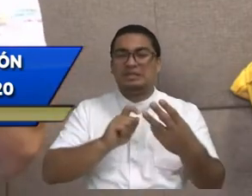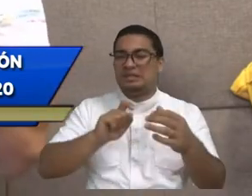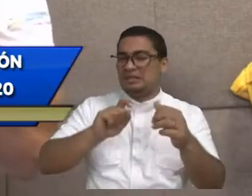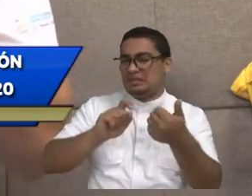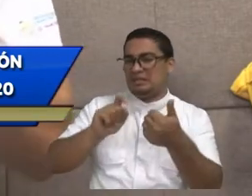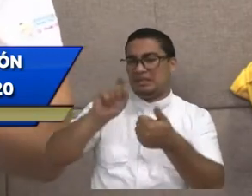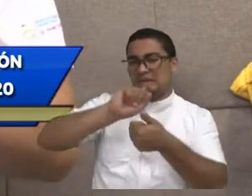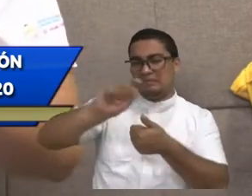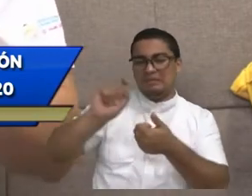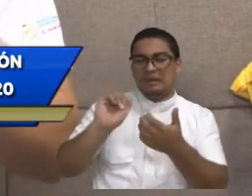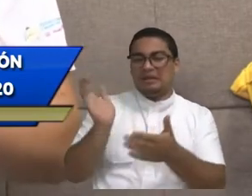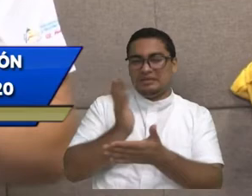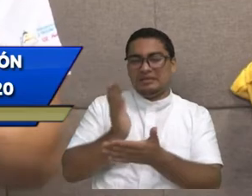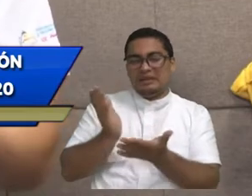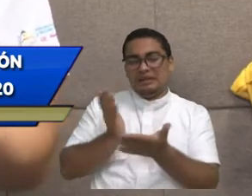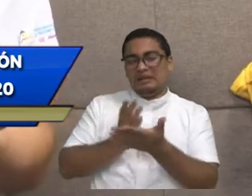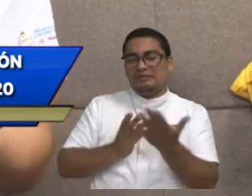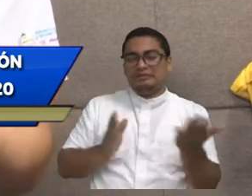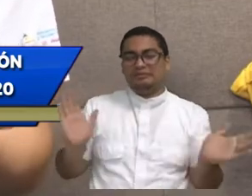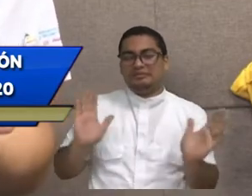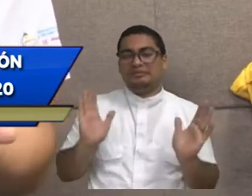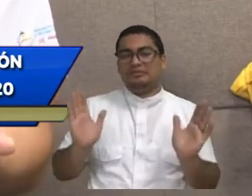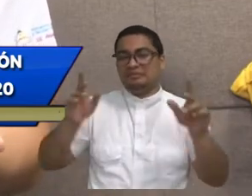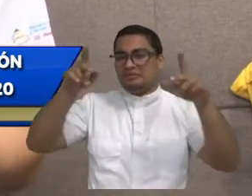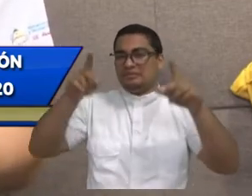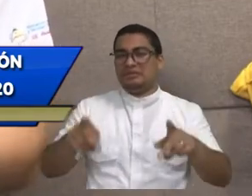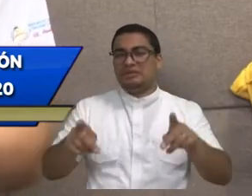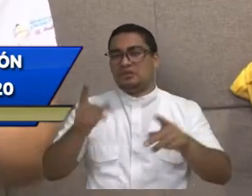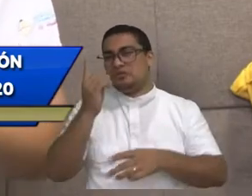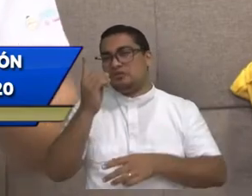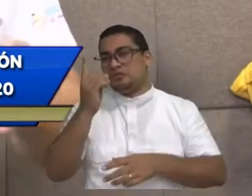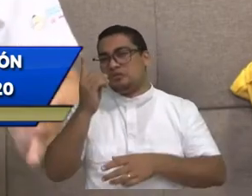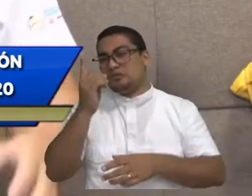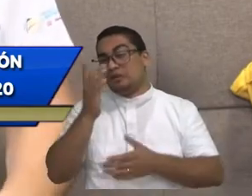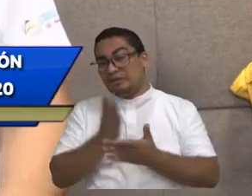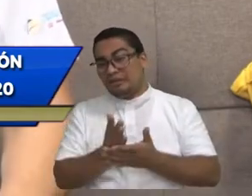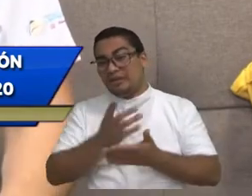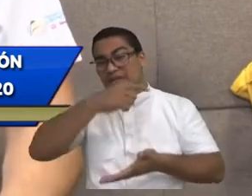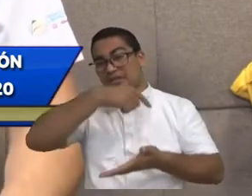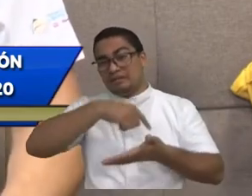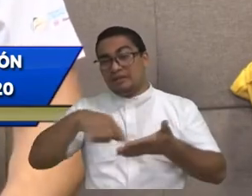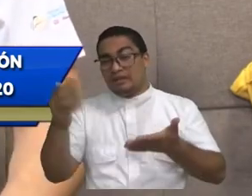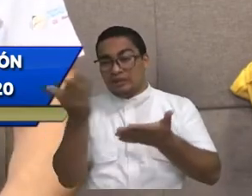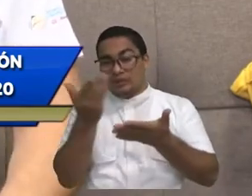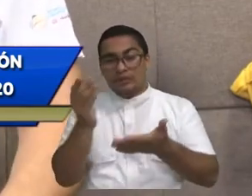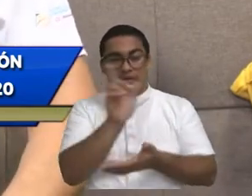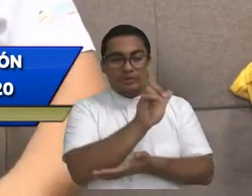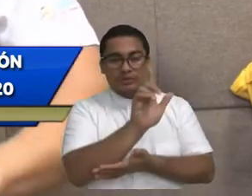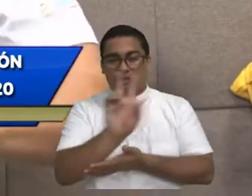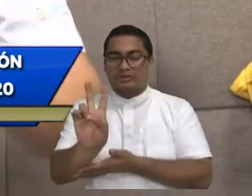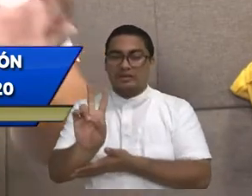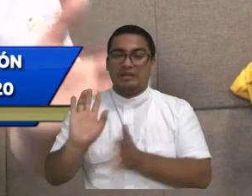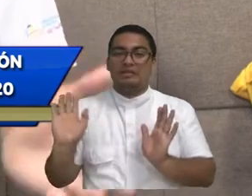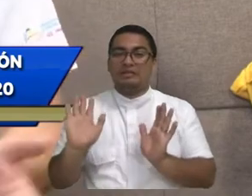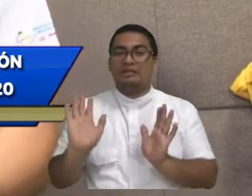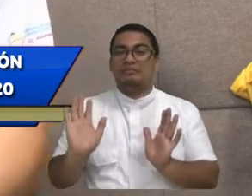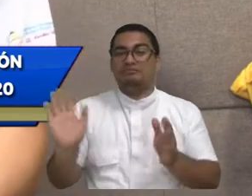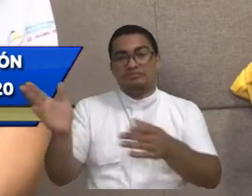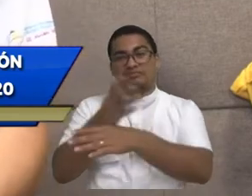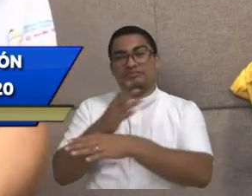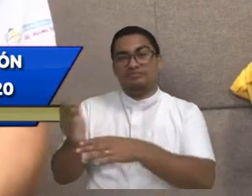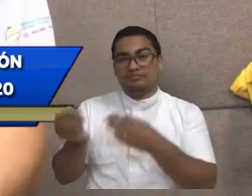más grande dependiendo de como el protagonista lo lleve si lo lleva unas semanas y estudia regular y entonces ahí la oferta grande